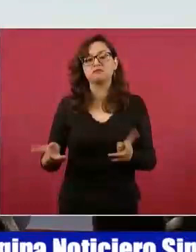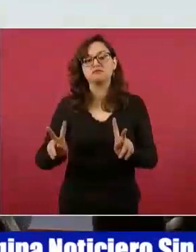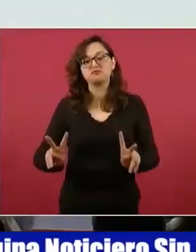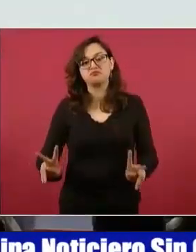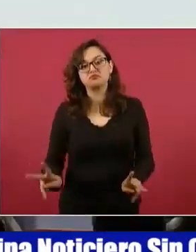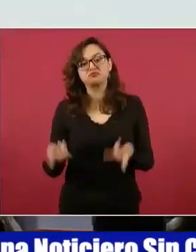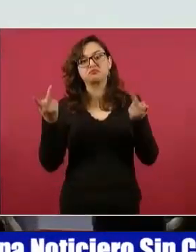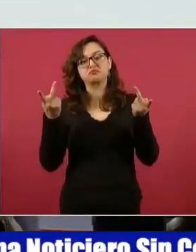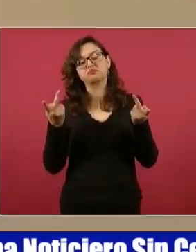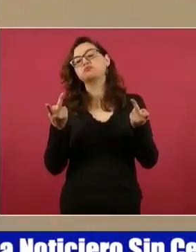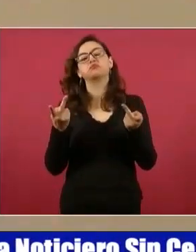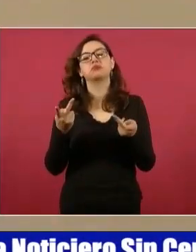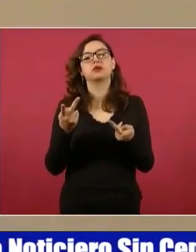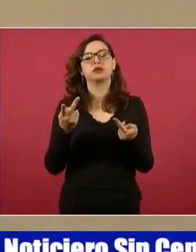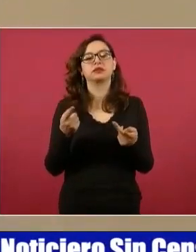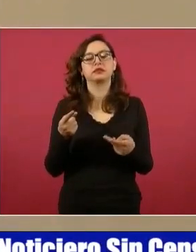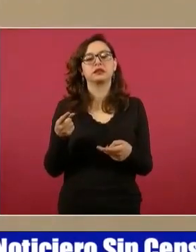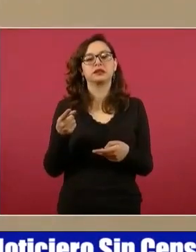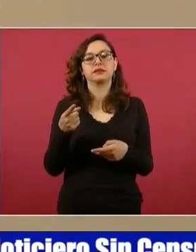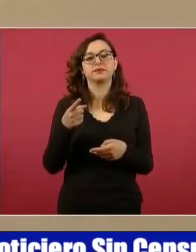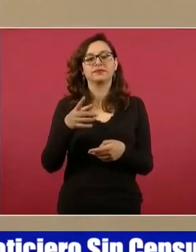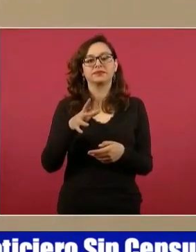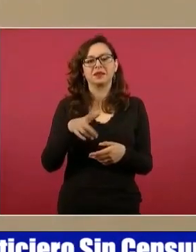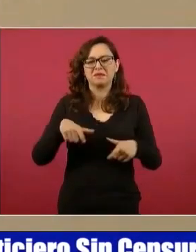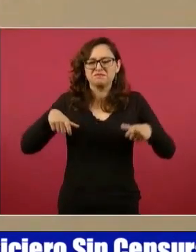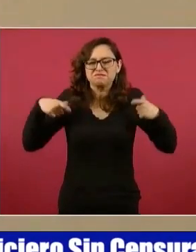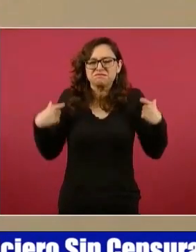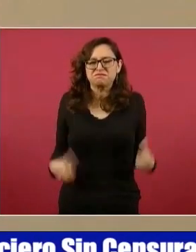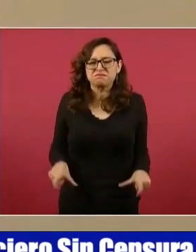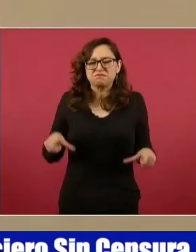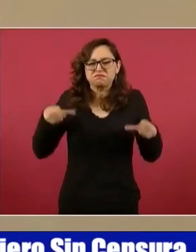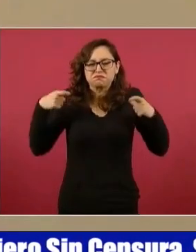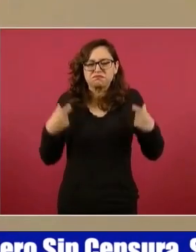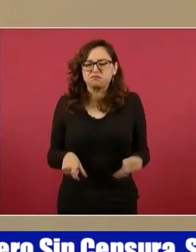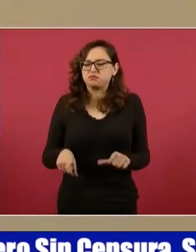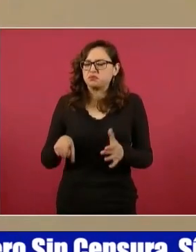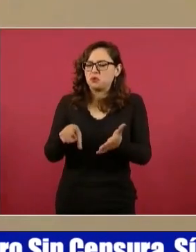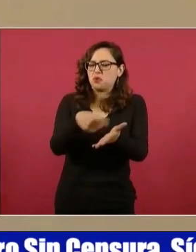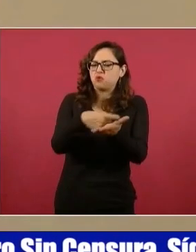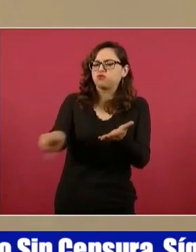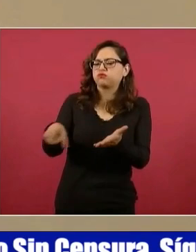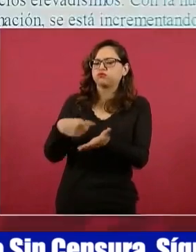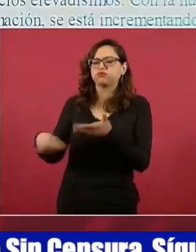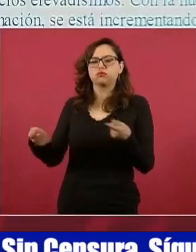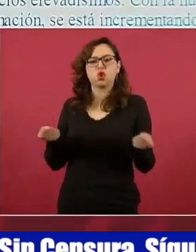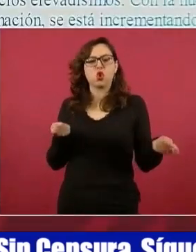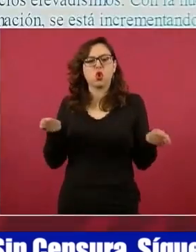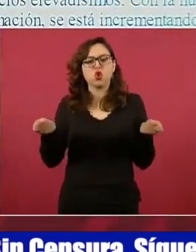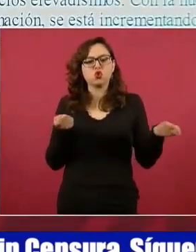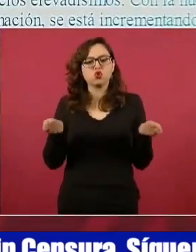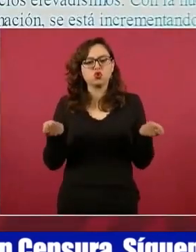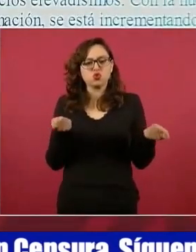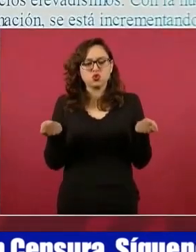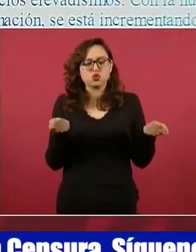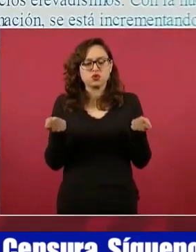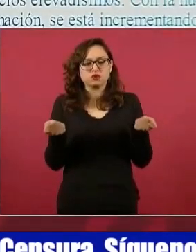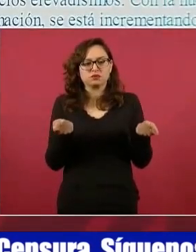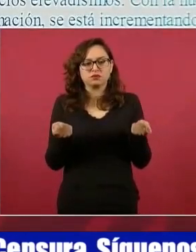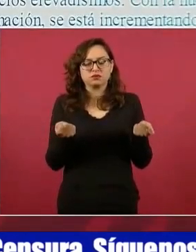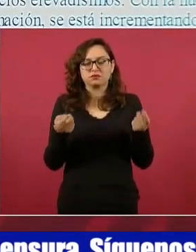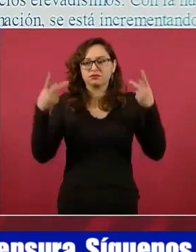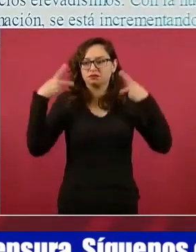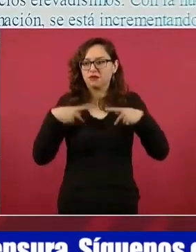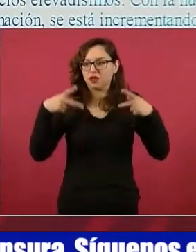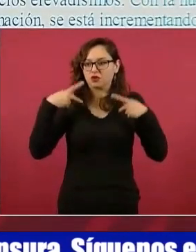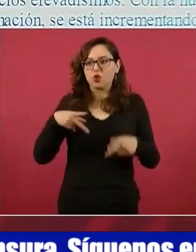Carlos Salinas de Gortari, este personaje que terminó siendo uña y mugre del PAN, particularmente de Diego